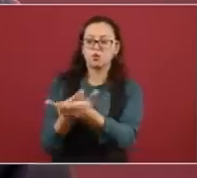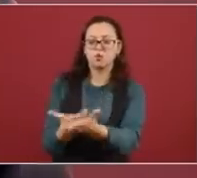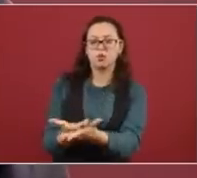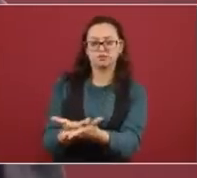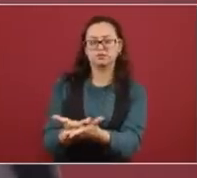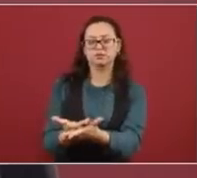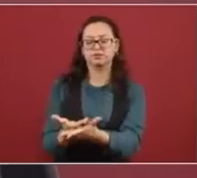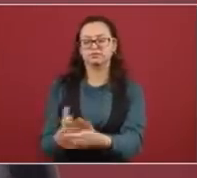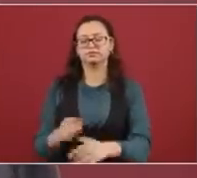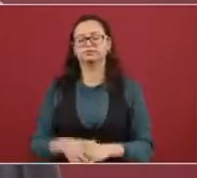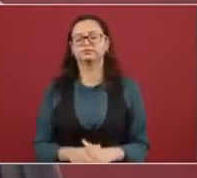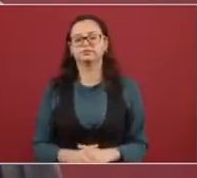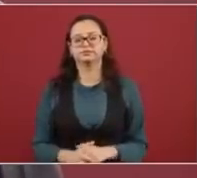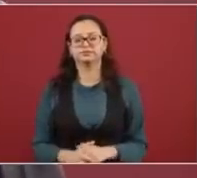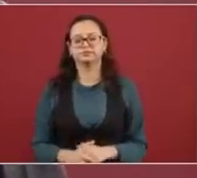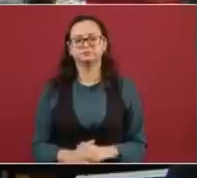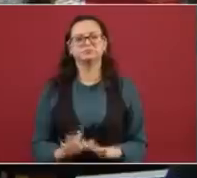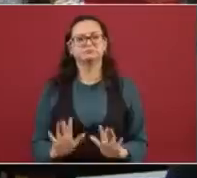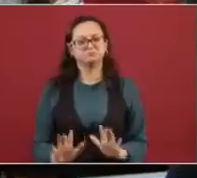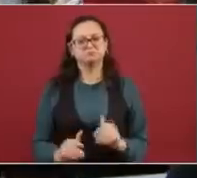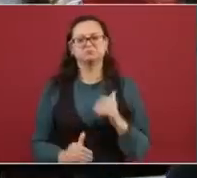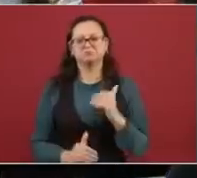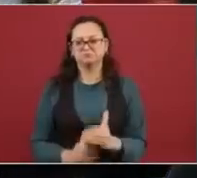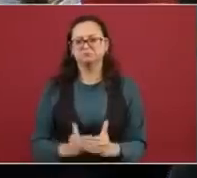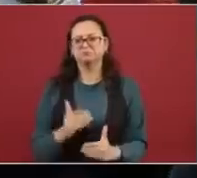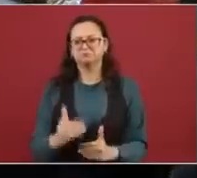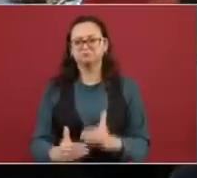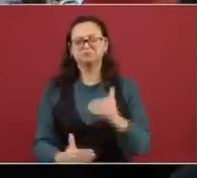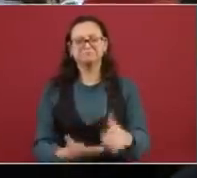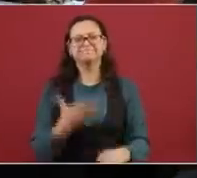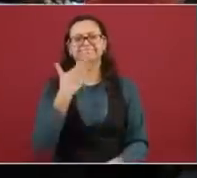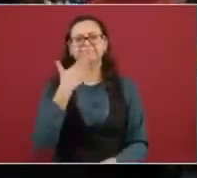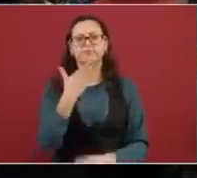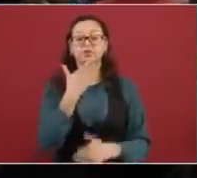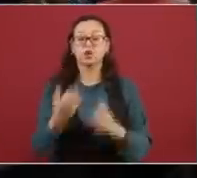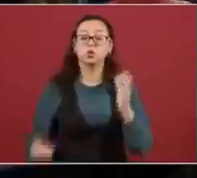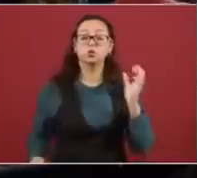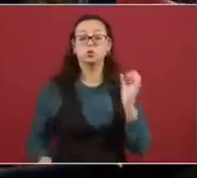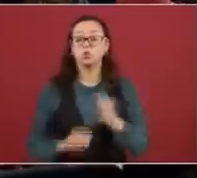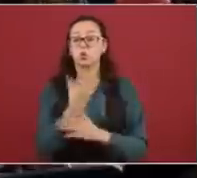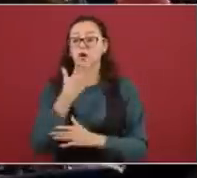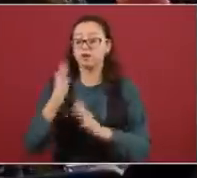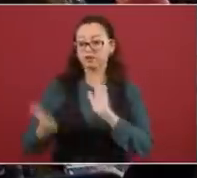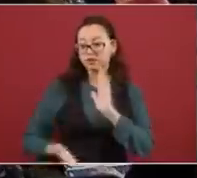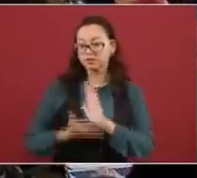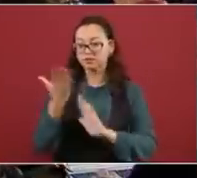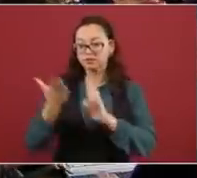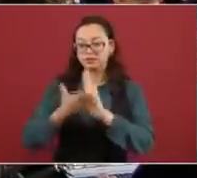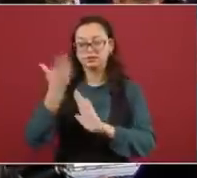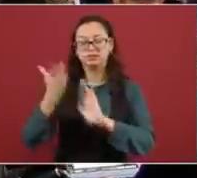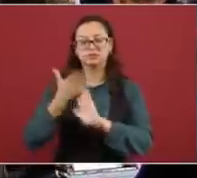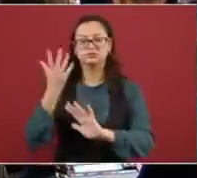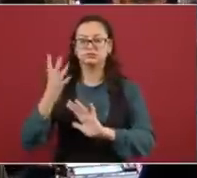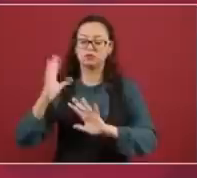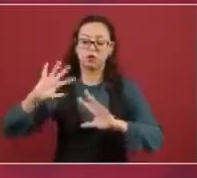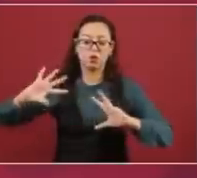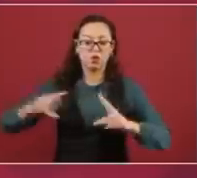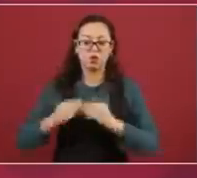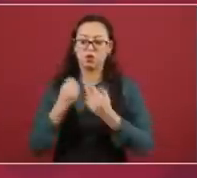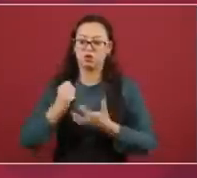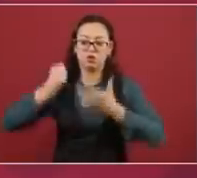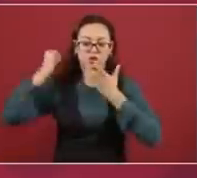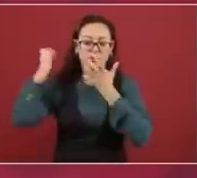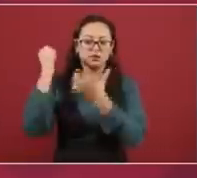Entonces, vamos bien, esta nueva refinería va a significar una inversión de